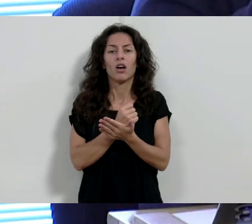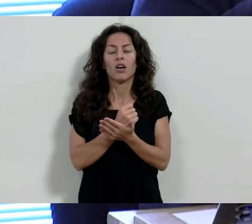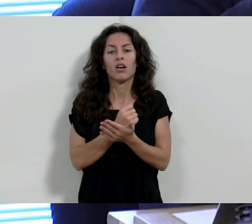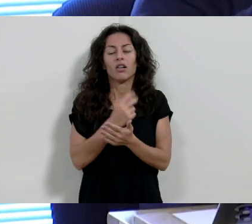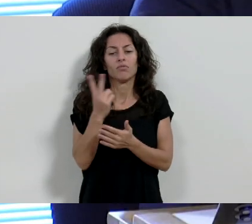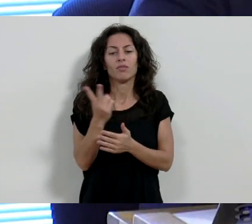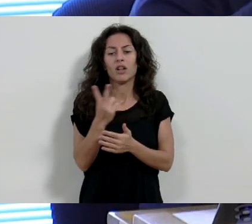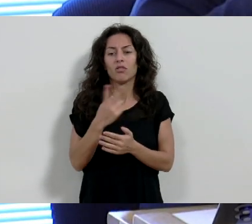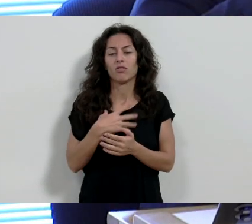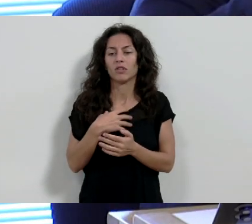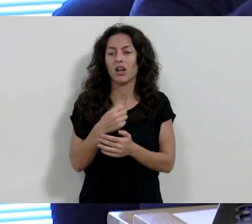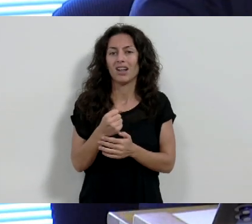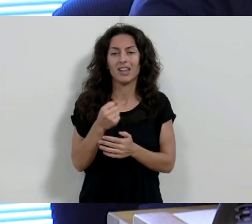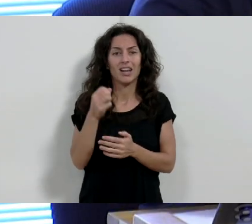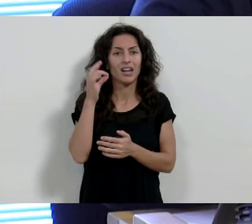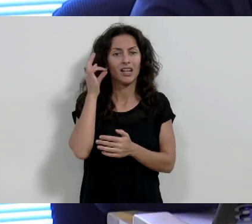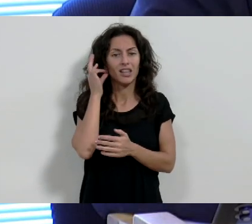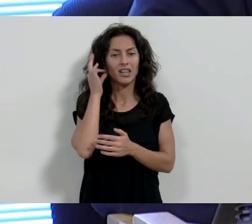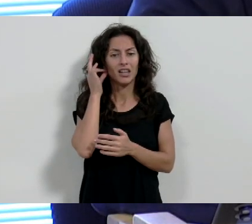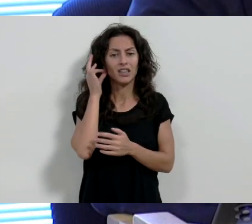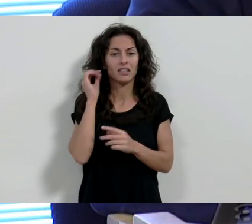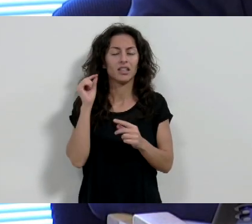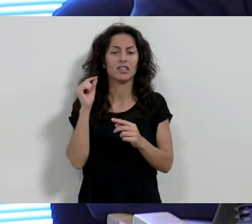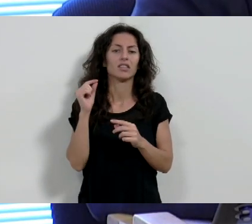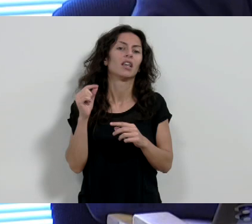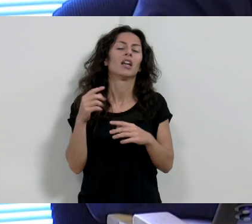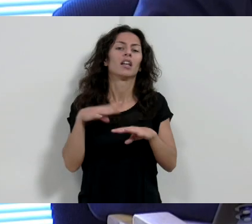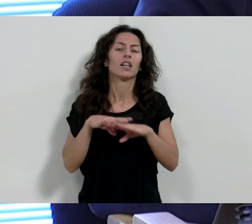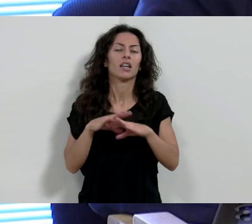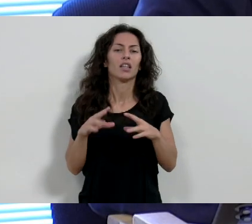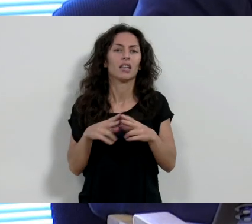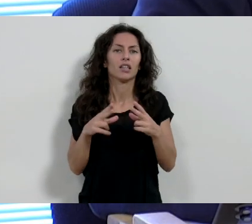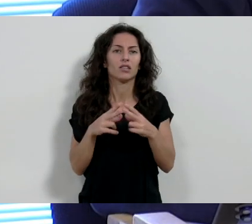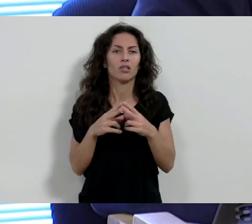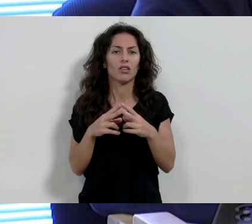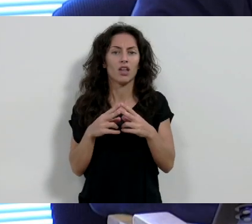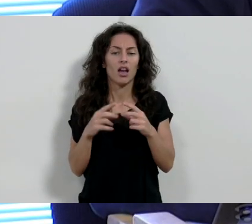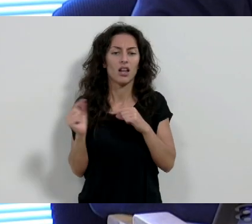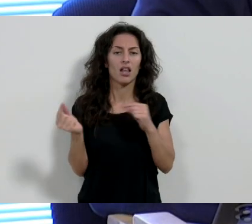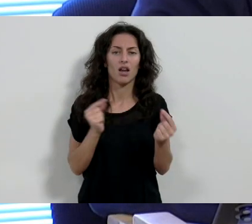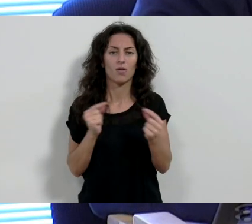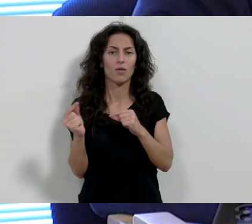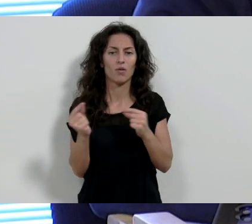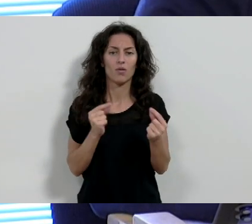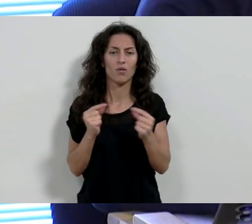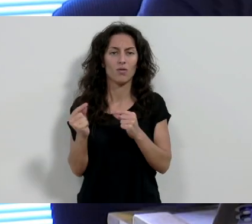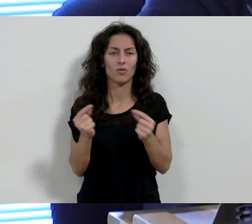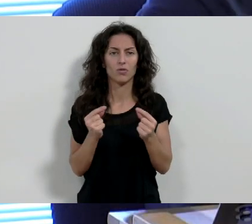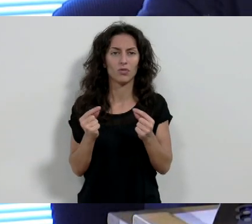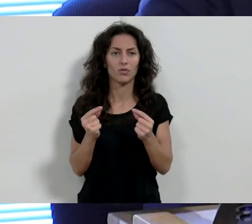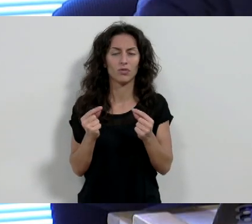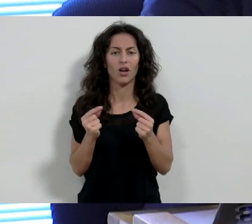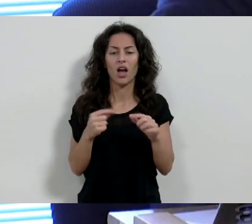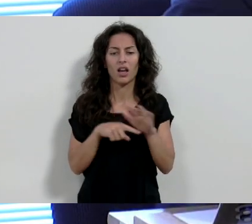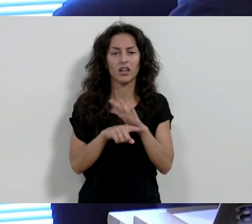alcaldesas peleadas en redes sociales, que si una desbloquea proyectos, no sé a qué llama desbloquear proyectos cuando las administraciones intervinientes en